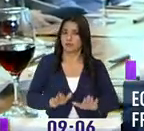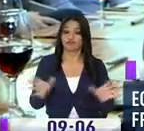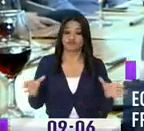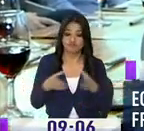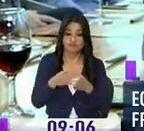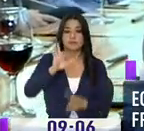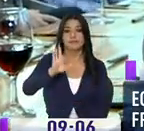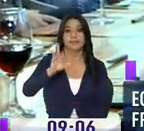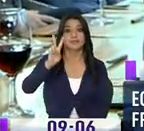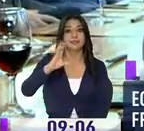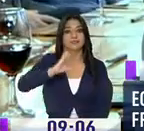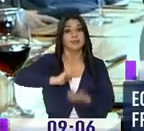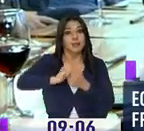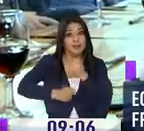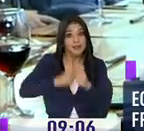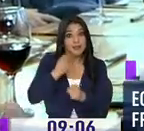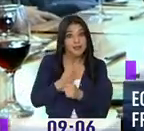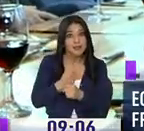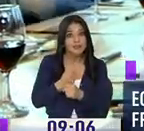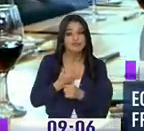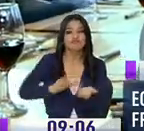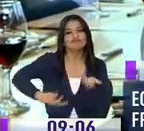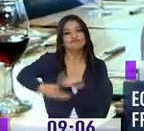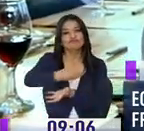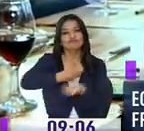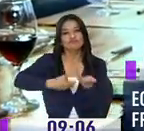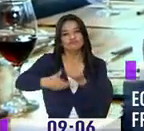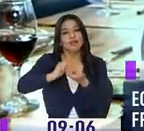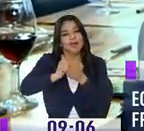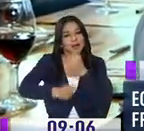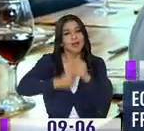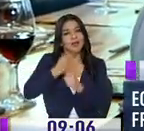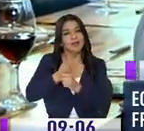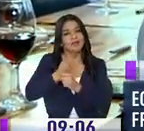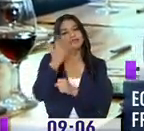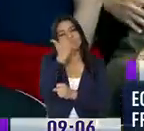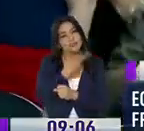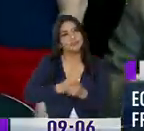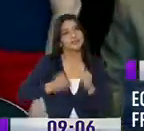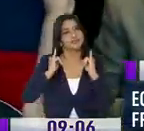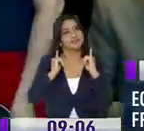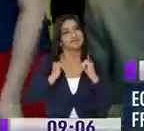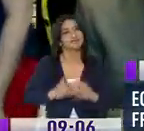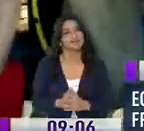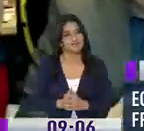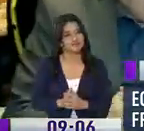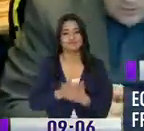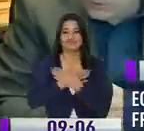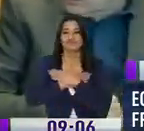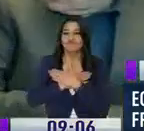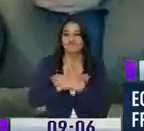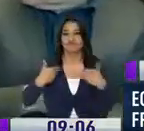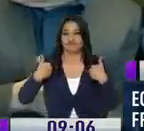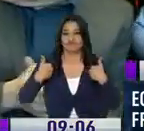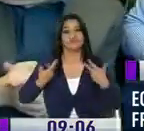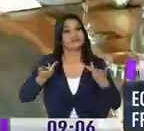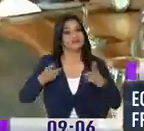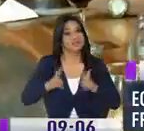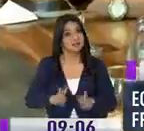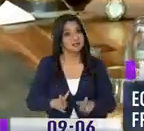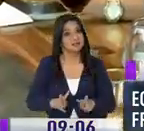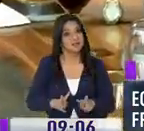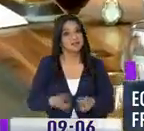integramos Televicentro anualmente nos reunimos para compartir un momento muy agradable. Y en sus deseos y alegrías no se quedaron de lado